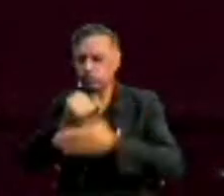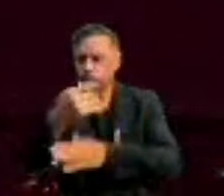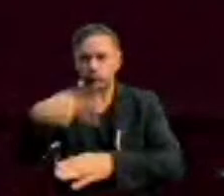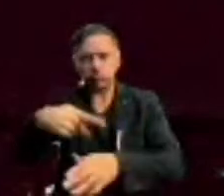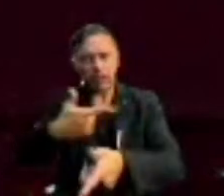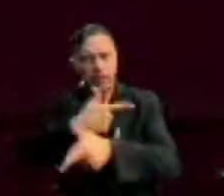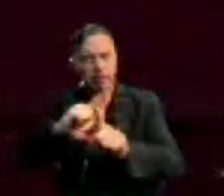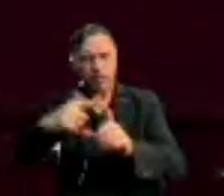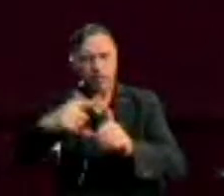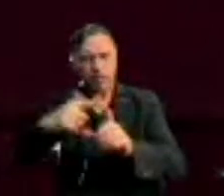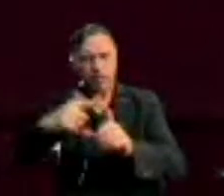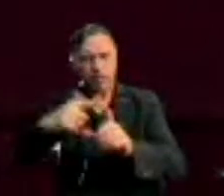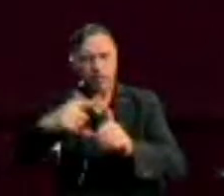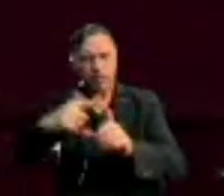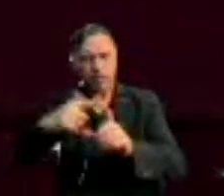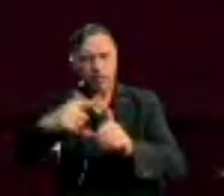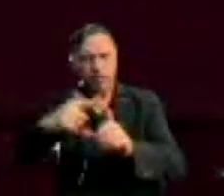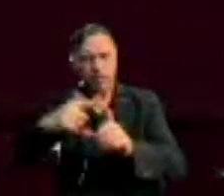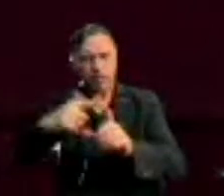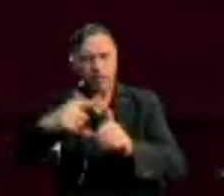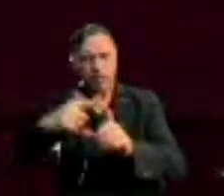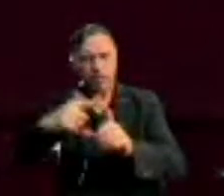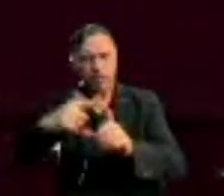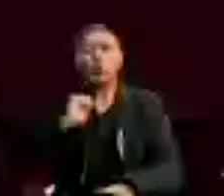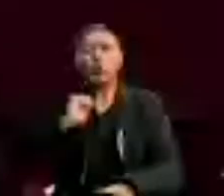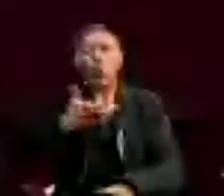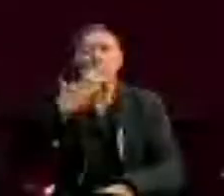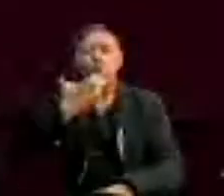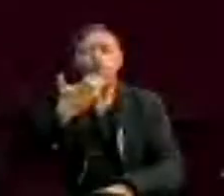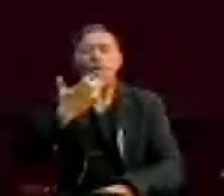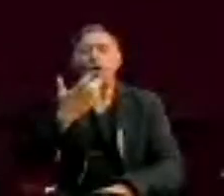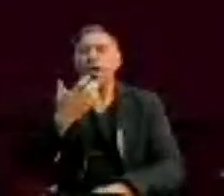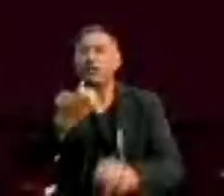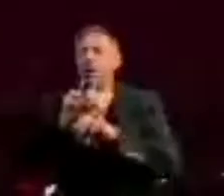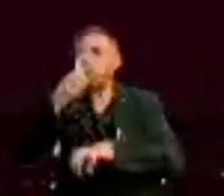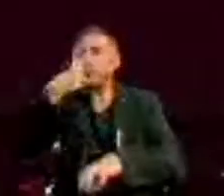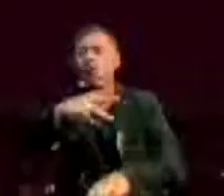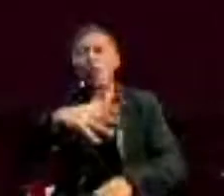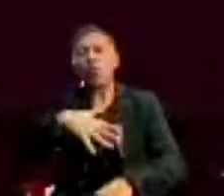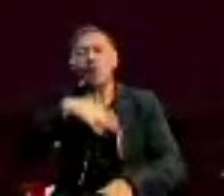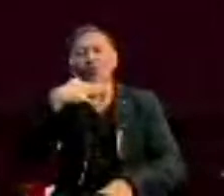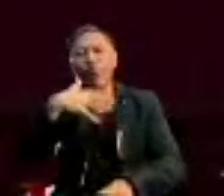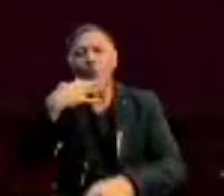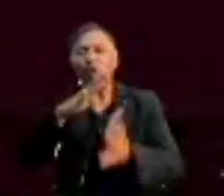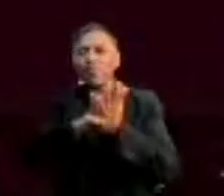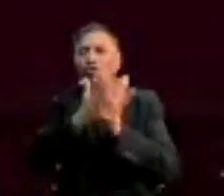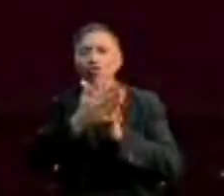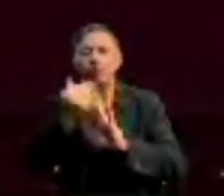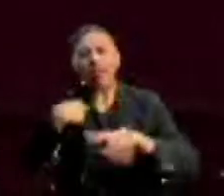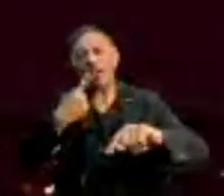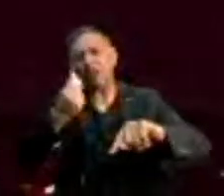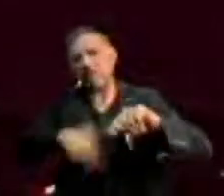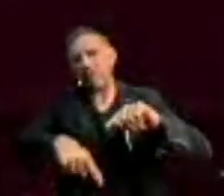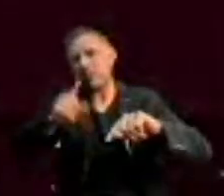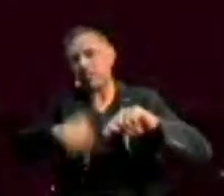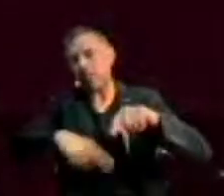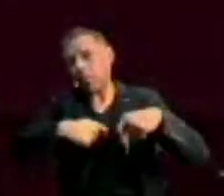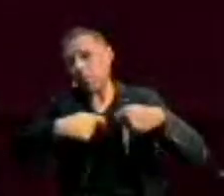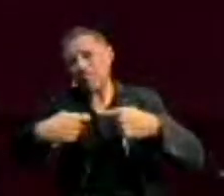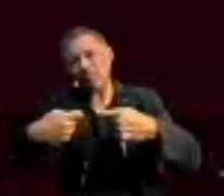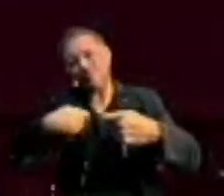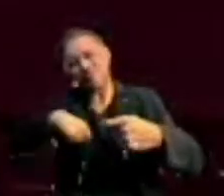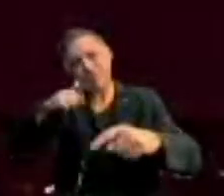formas corruptas de hacer política a nuestro Estado de México. Espero que esta iniciativa encuentre